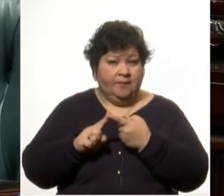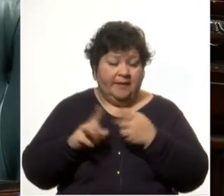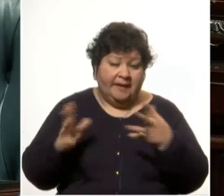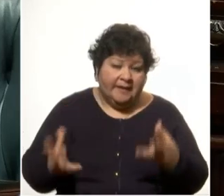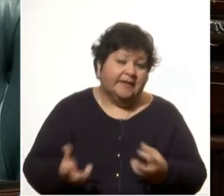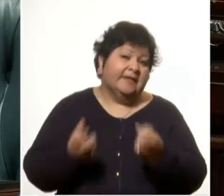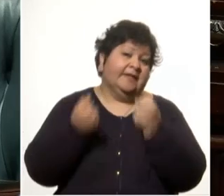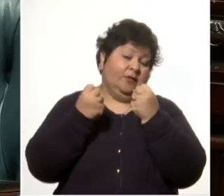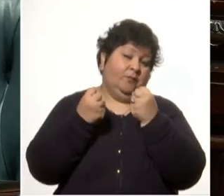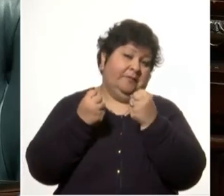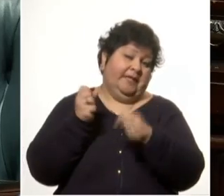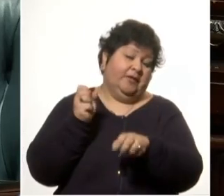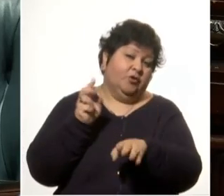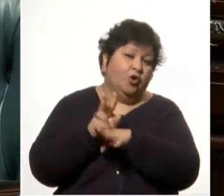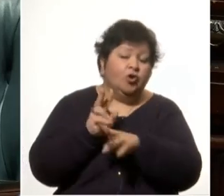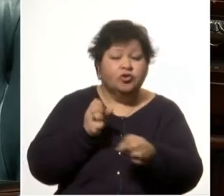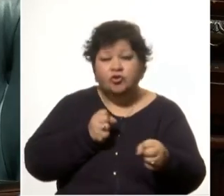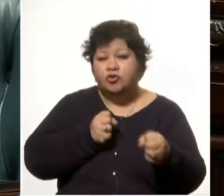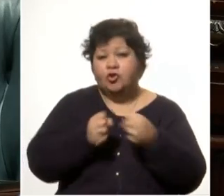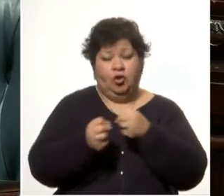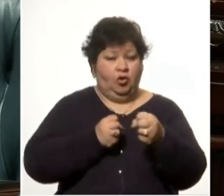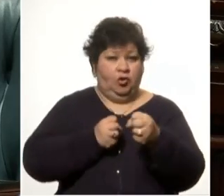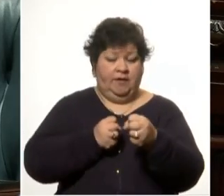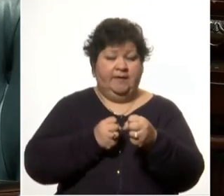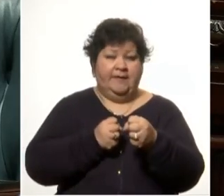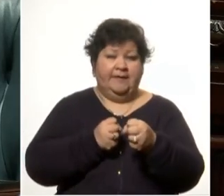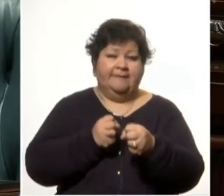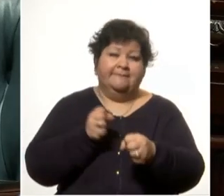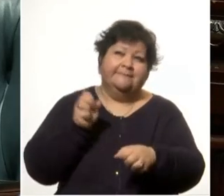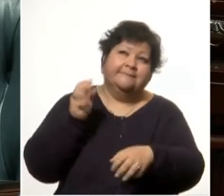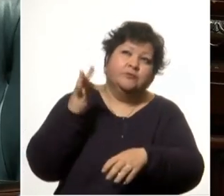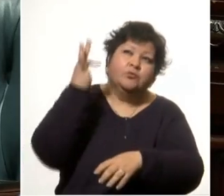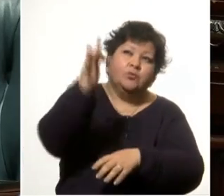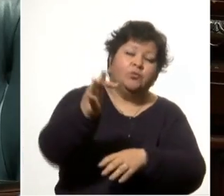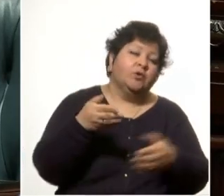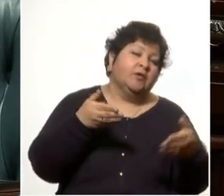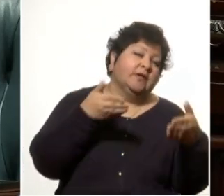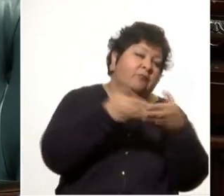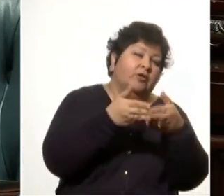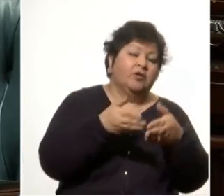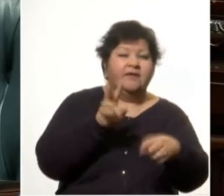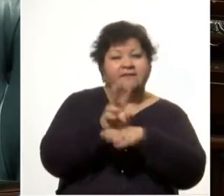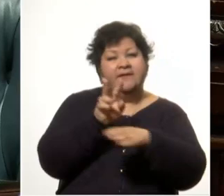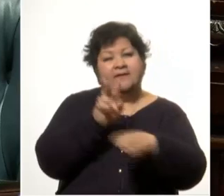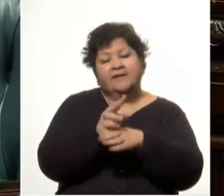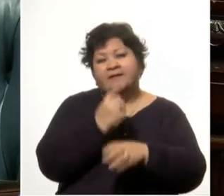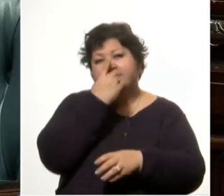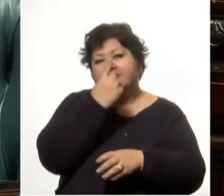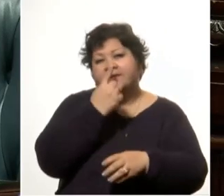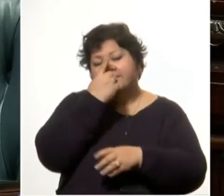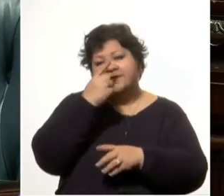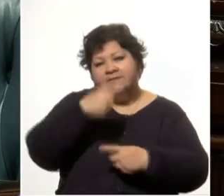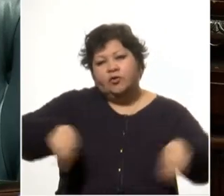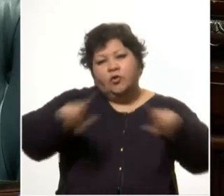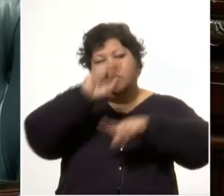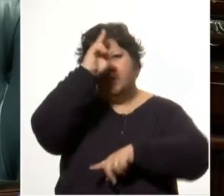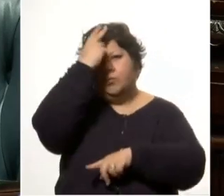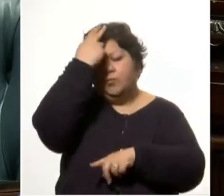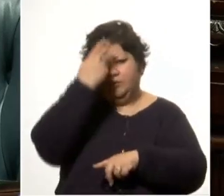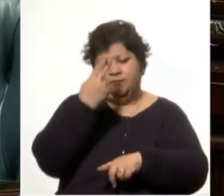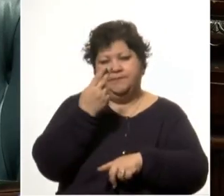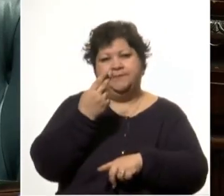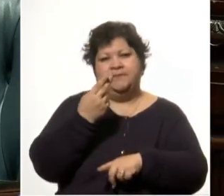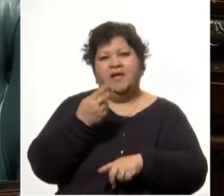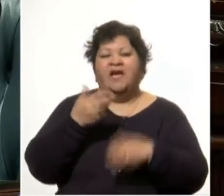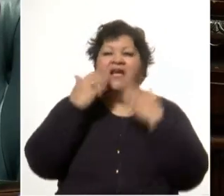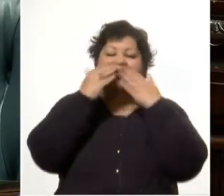recuperar el control sobre el futuro del puerto y defender el interés nacional. La interpelación al ministro